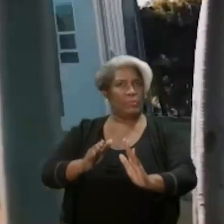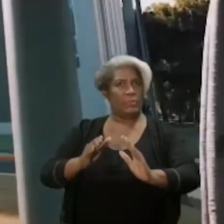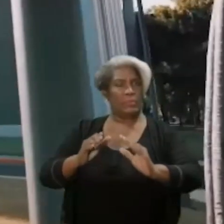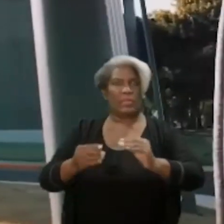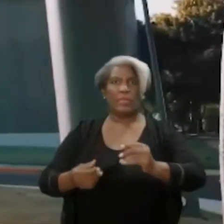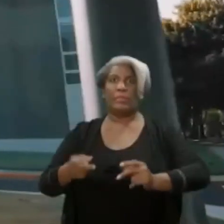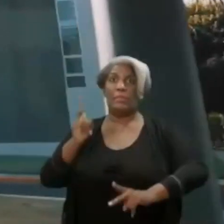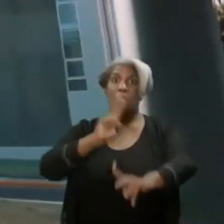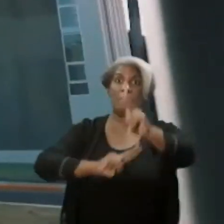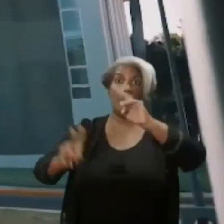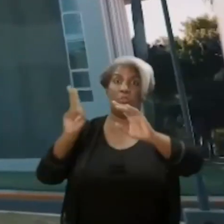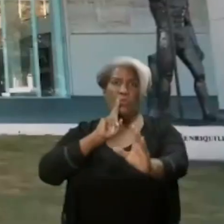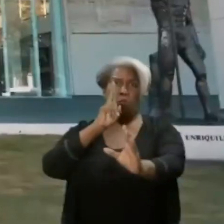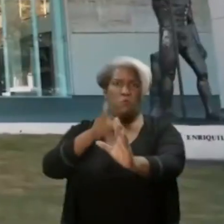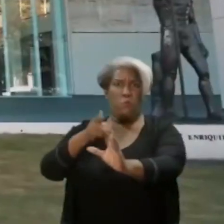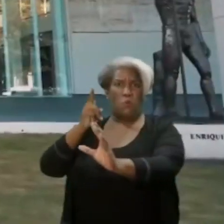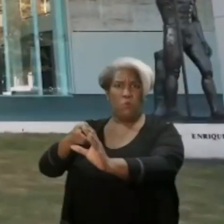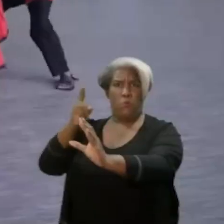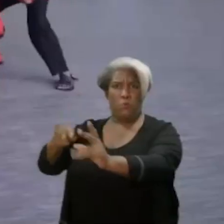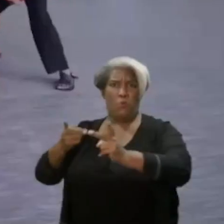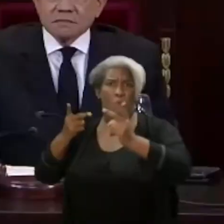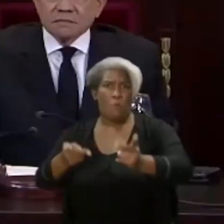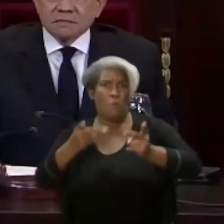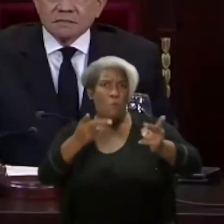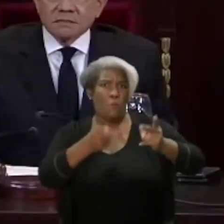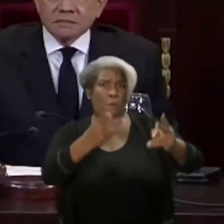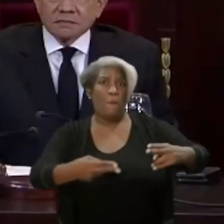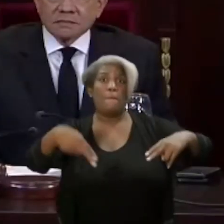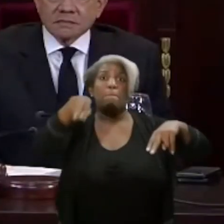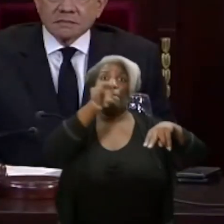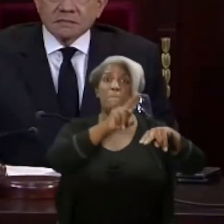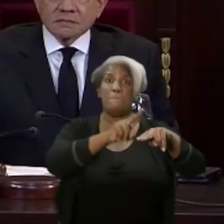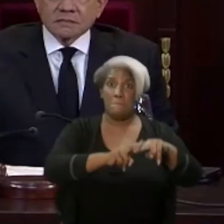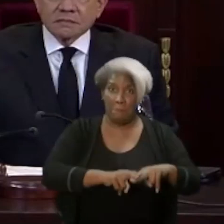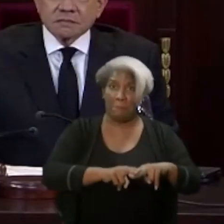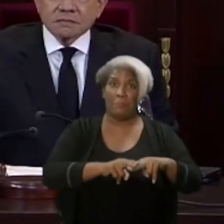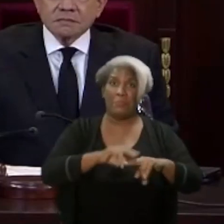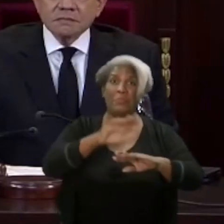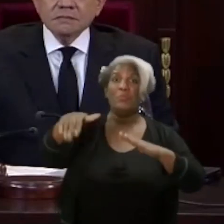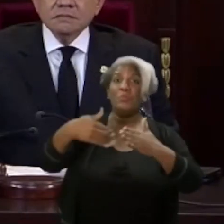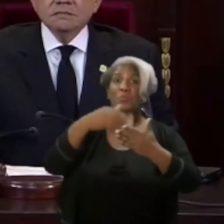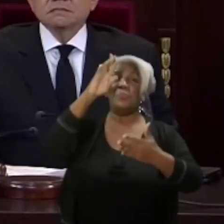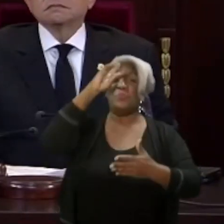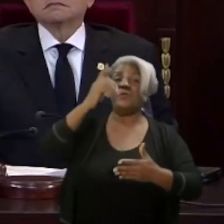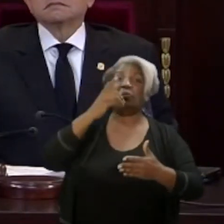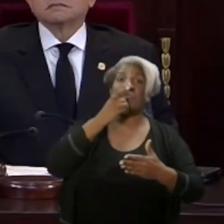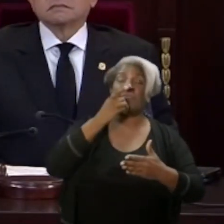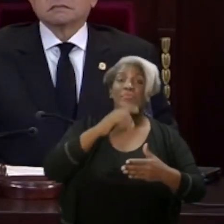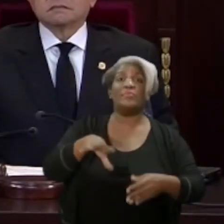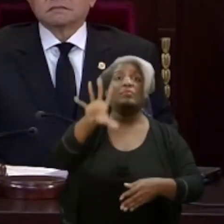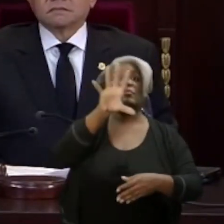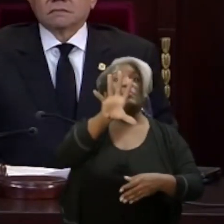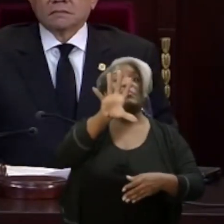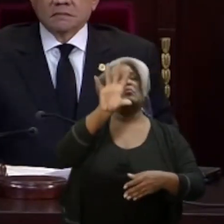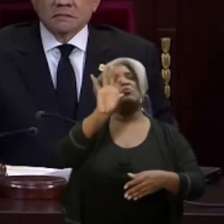de asistencia, aumentando la cantidad de visitantes a los museos habilitados en el país, pasando de